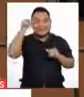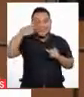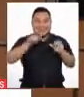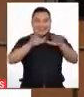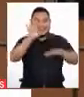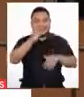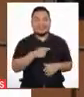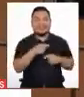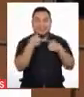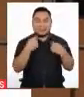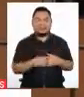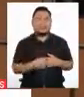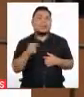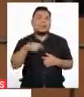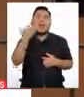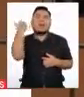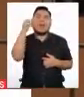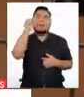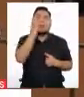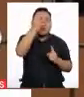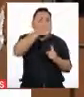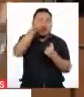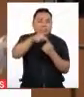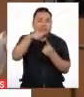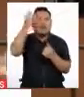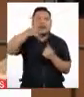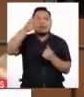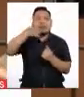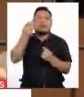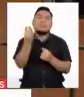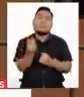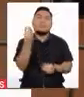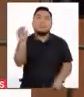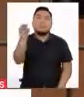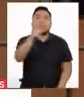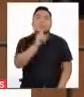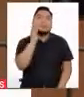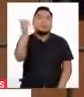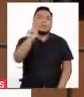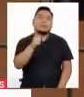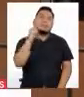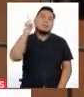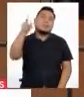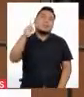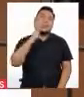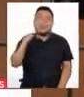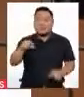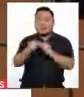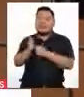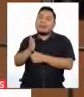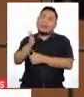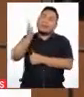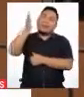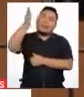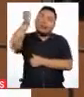Hacíamos pocos cientos de pruebas. Y cuando pedían pruebas en las regiones del Perú, no se podía. Tenía que ir a hacer el hisopado, la